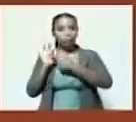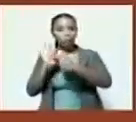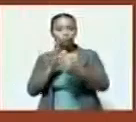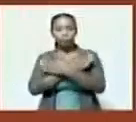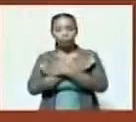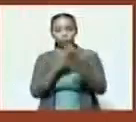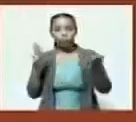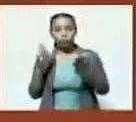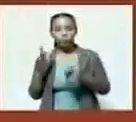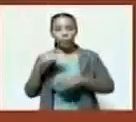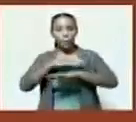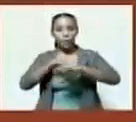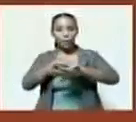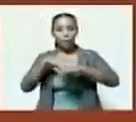del Ministerio Público.